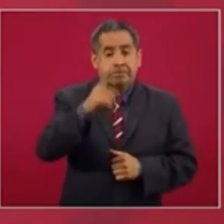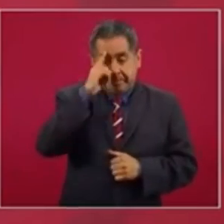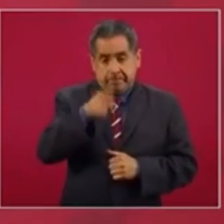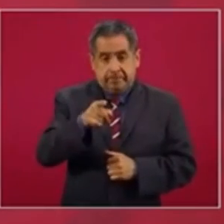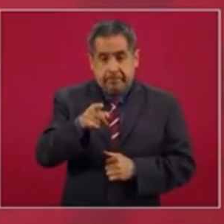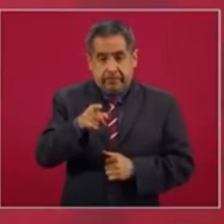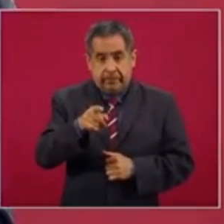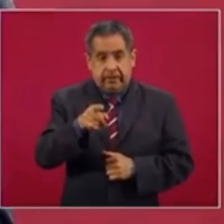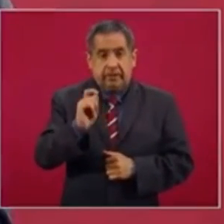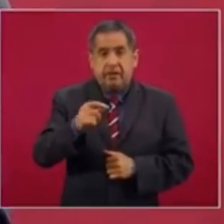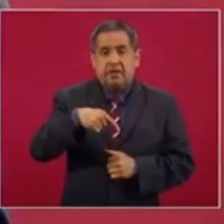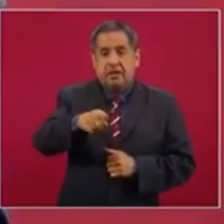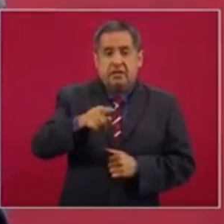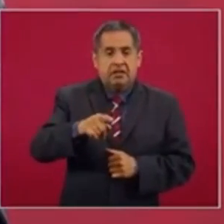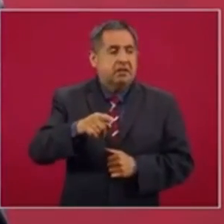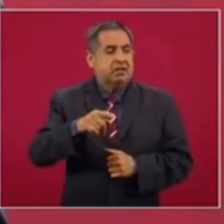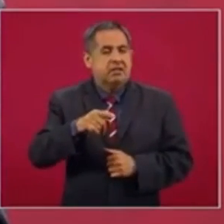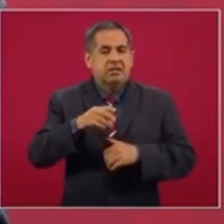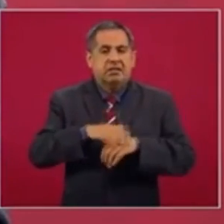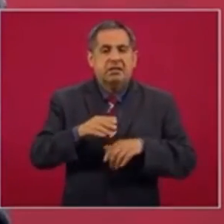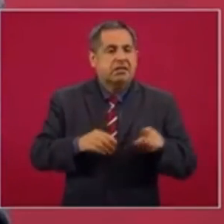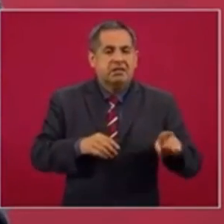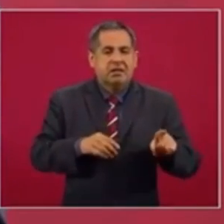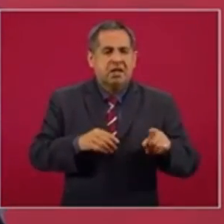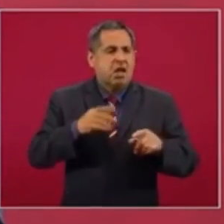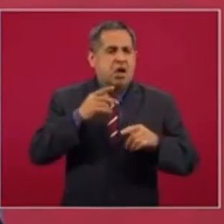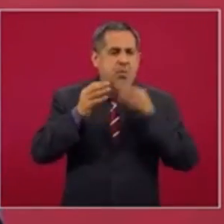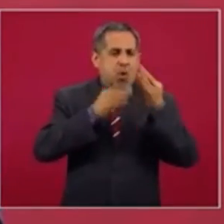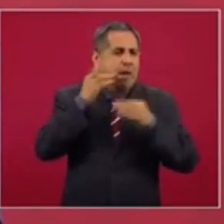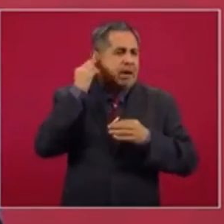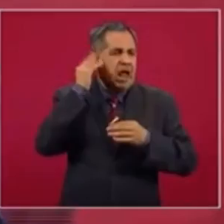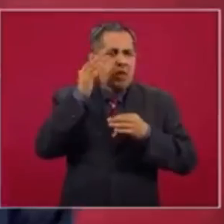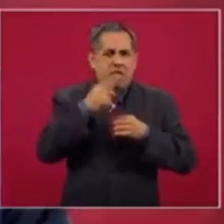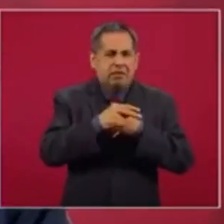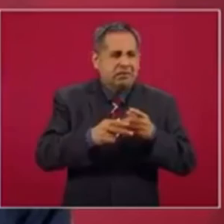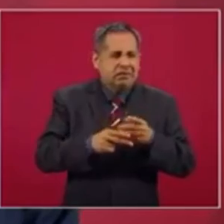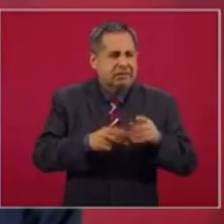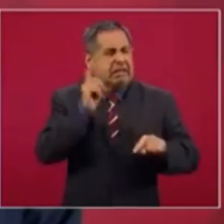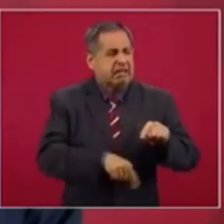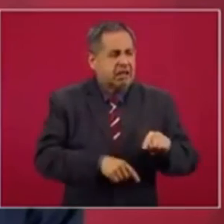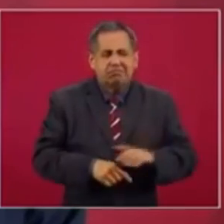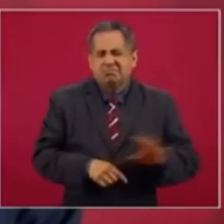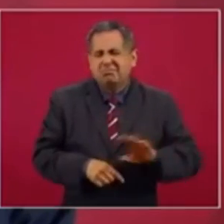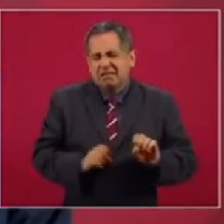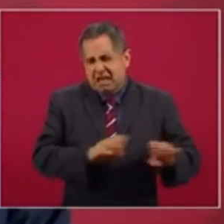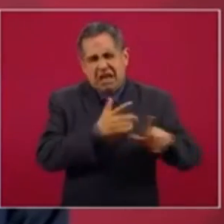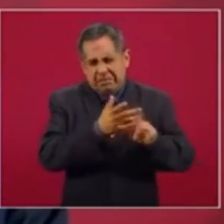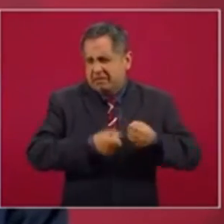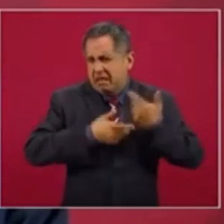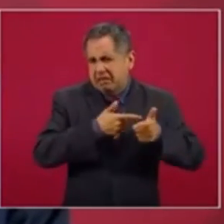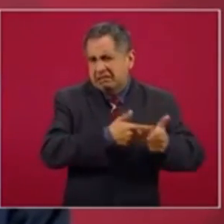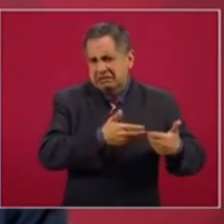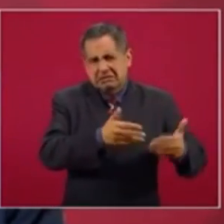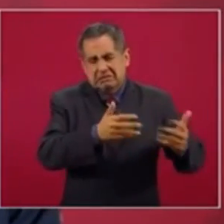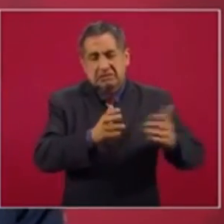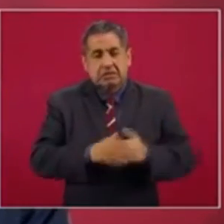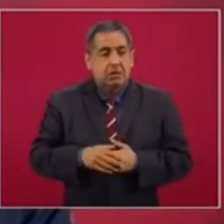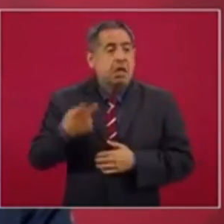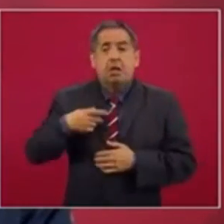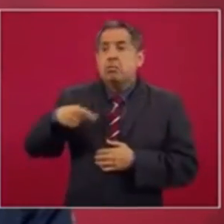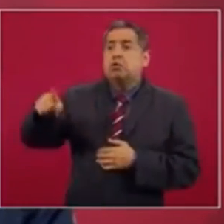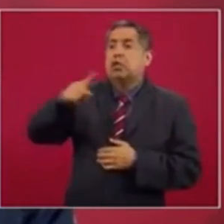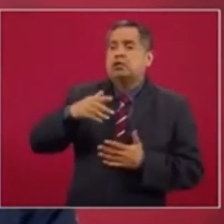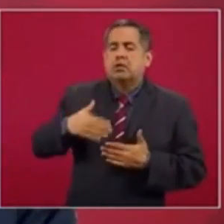se va a terminar con este programa de radio, de televisión. Nada, libertad absoluta. Y confiar en la